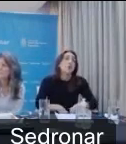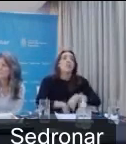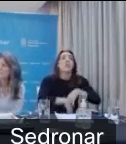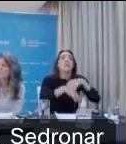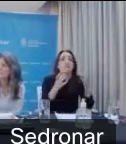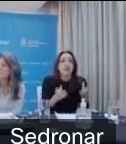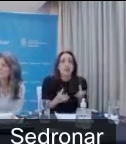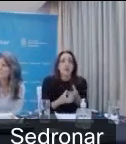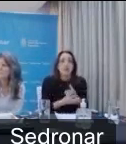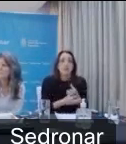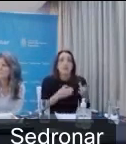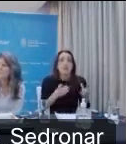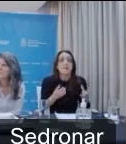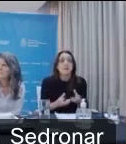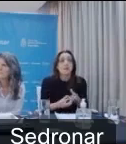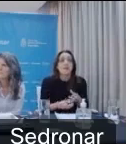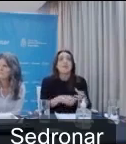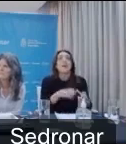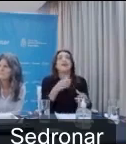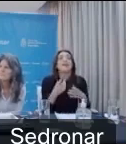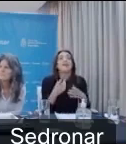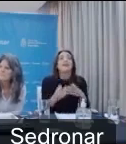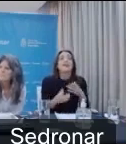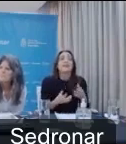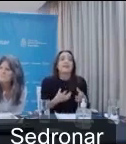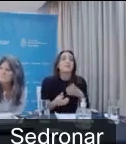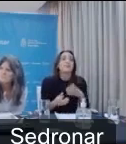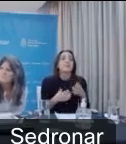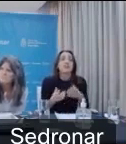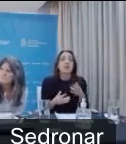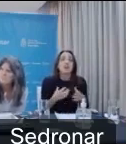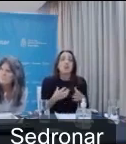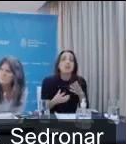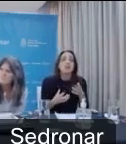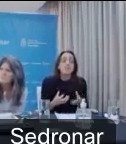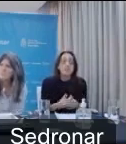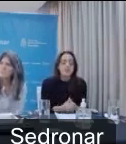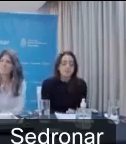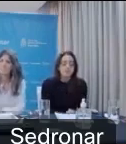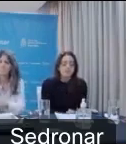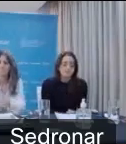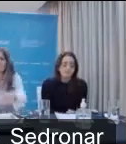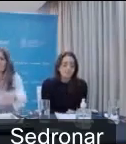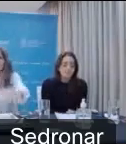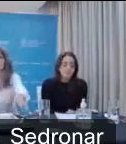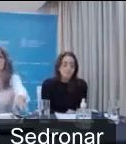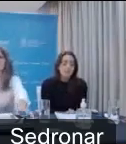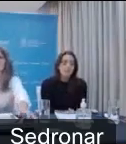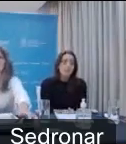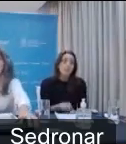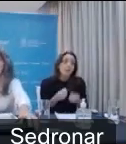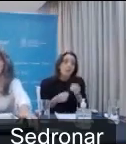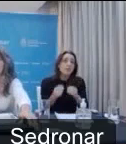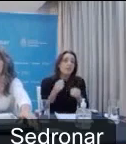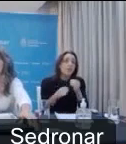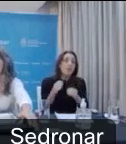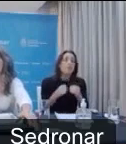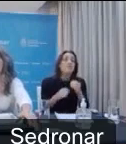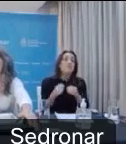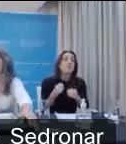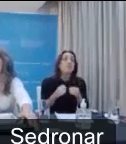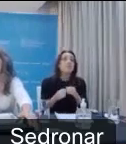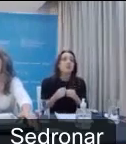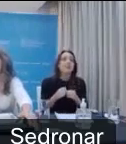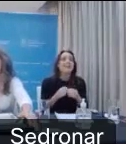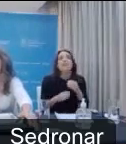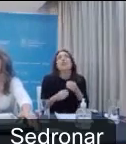de homogenizar, ¿no?, en una misma categoría experiencias de vida muy disímiles, podemos hacer como un intento